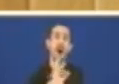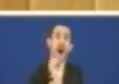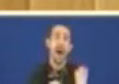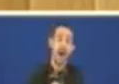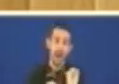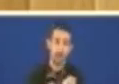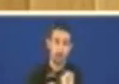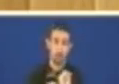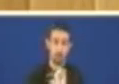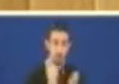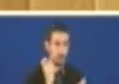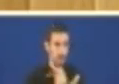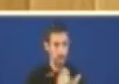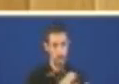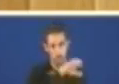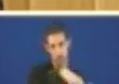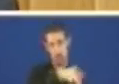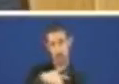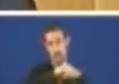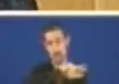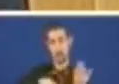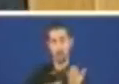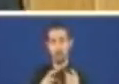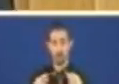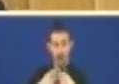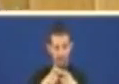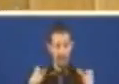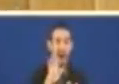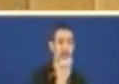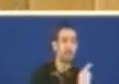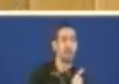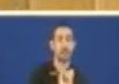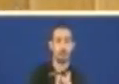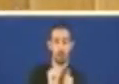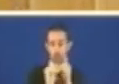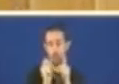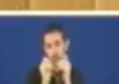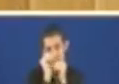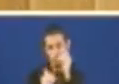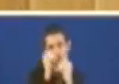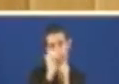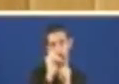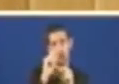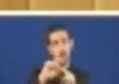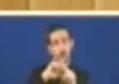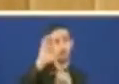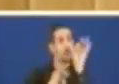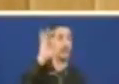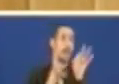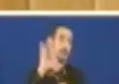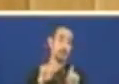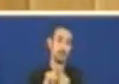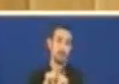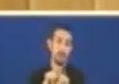parte da entidade, por esas participacións preferentes, eran superiores, un pouco superiores, ao tipo de xuro que tiña que pagar pola hipoteca,